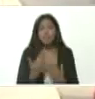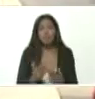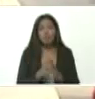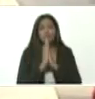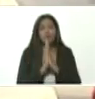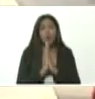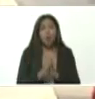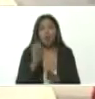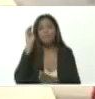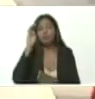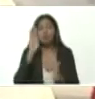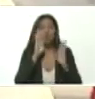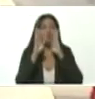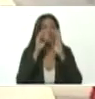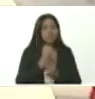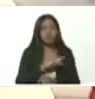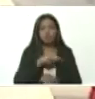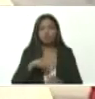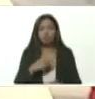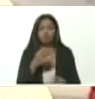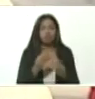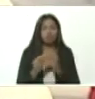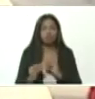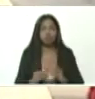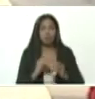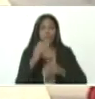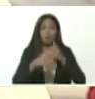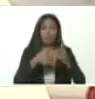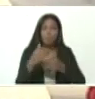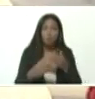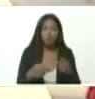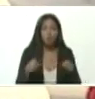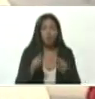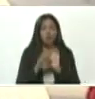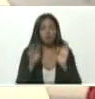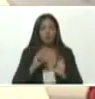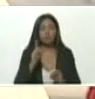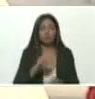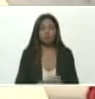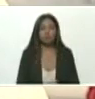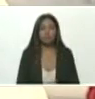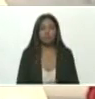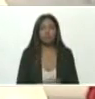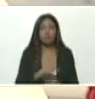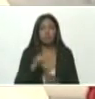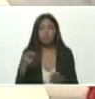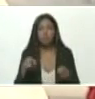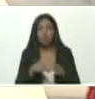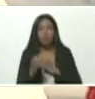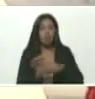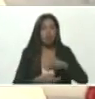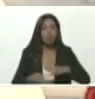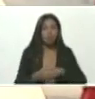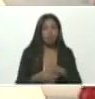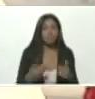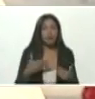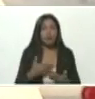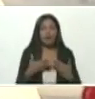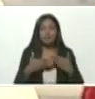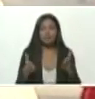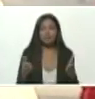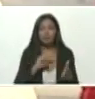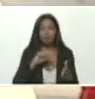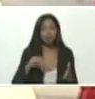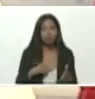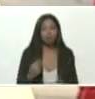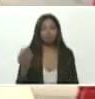confianza de que nosotros vamos poco a poco, progresivamente, ir saliendo de esta situación para garantizar lo que